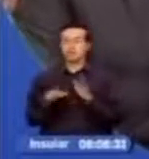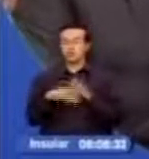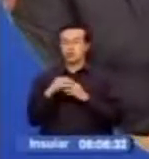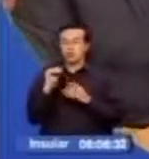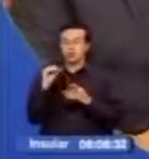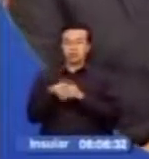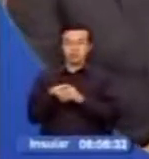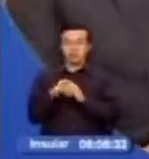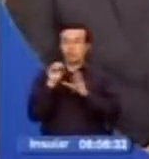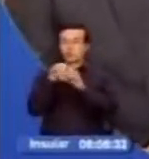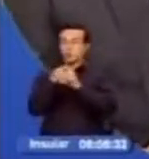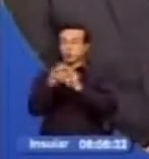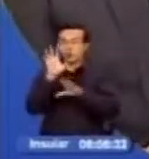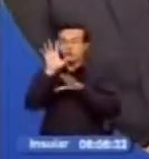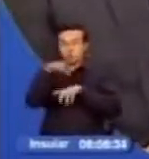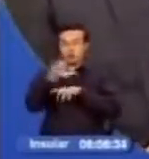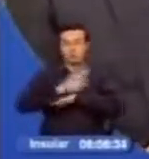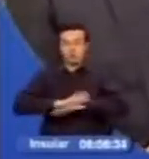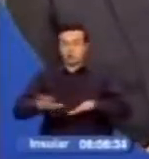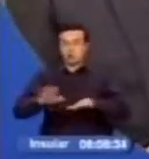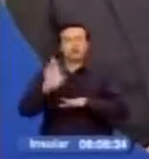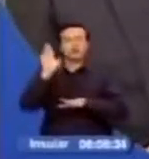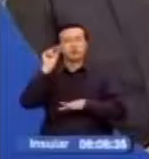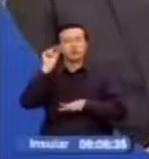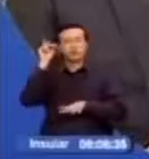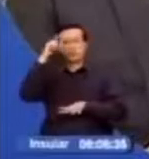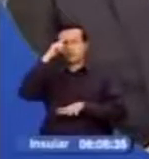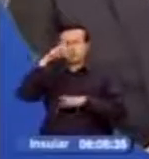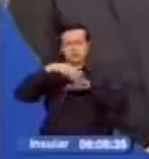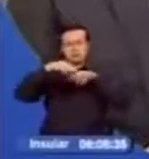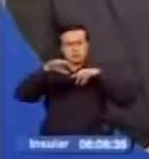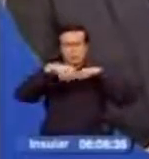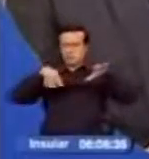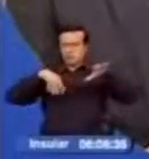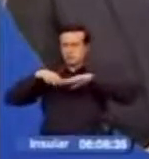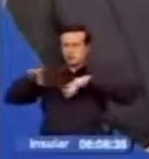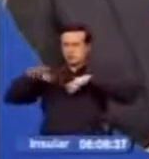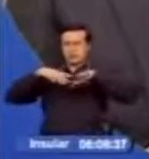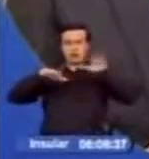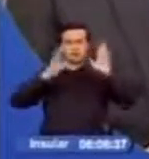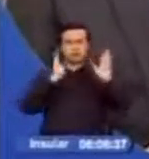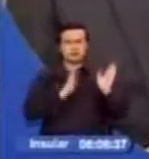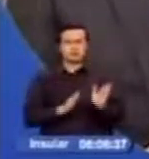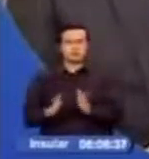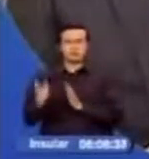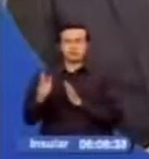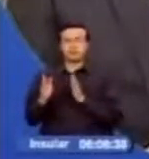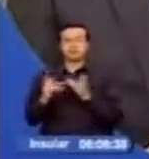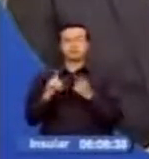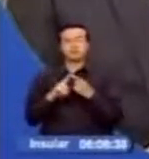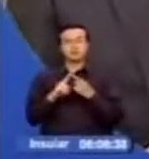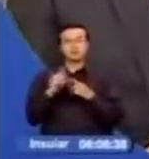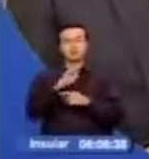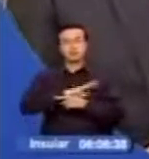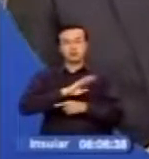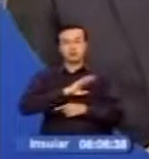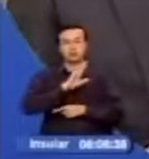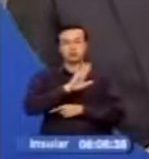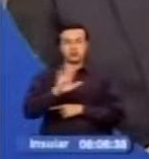desconcentrar organizadamente en el territorio la acción del Estado y además descentralizarla a través de los